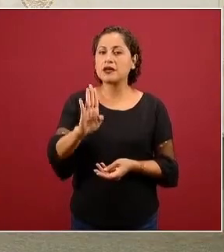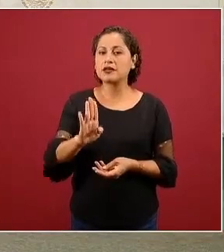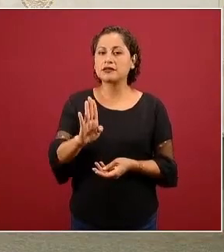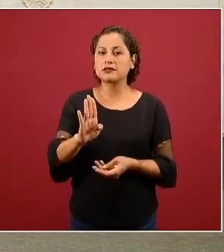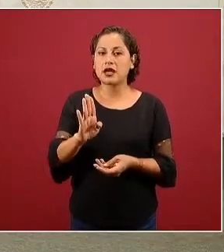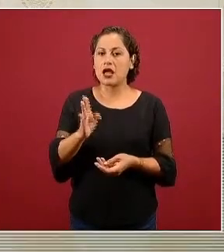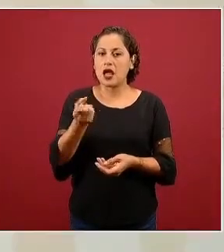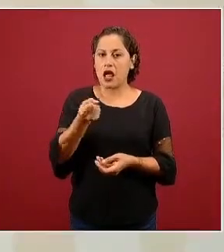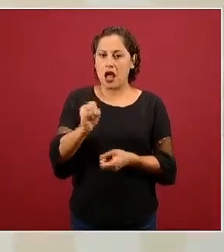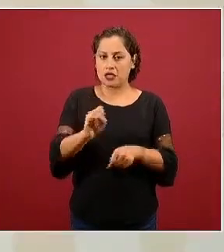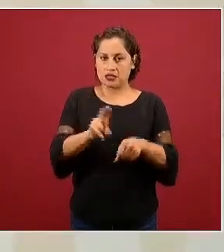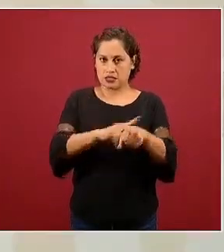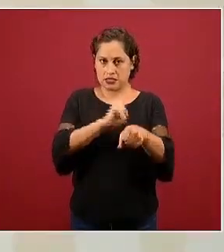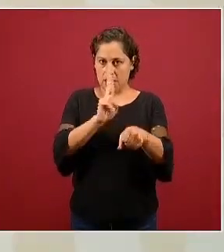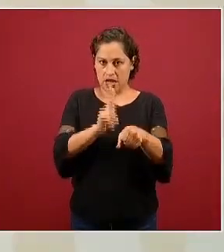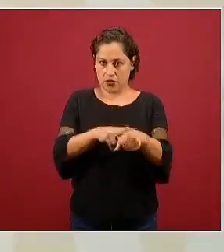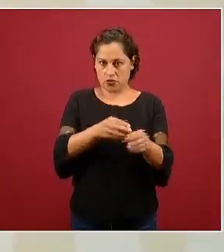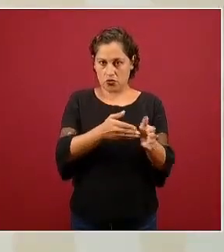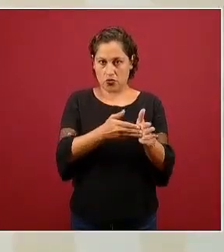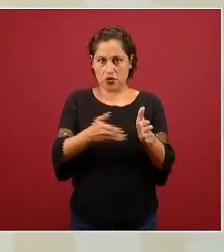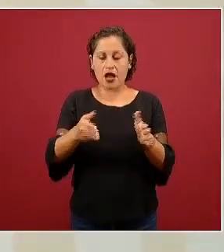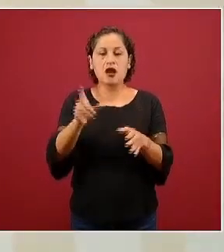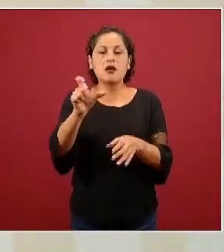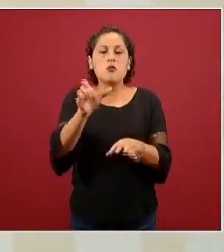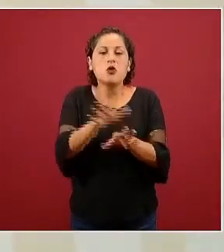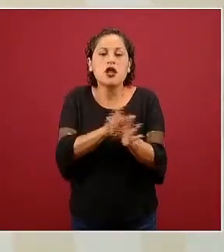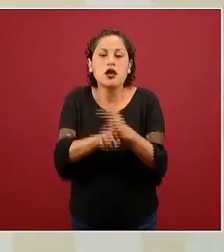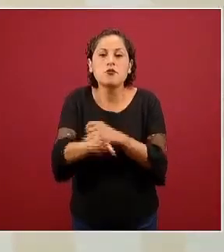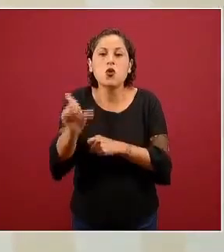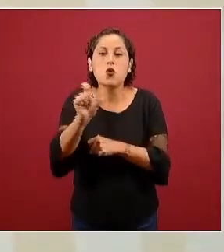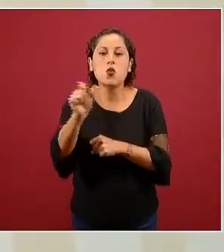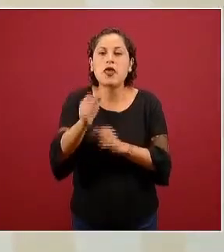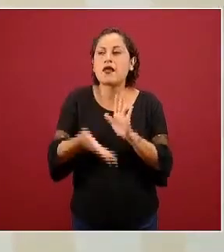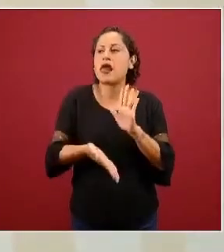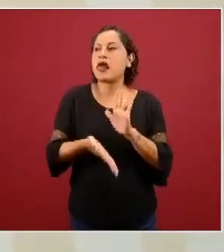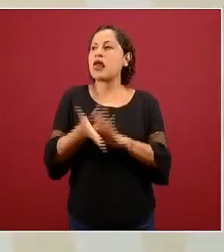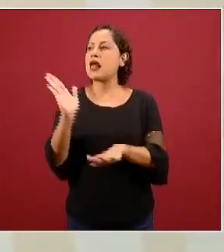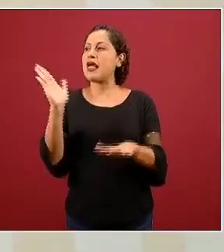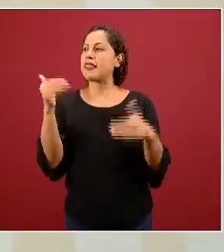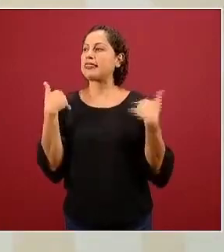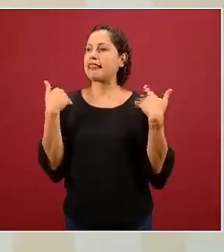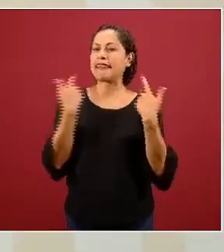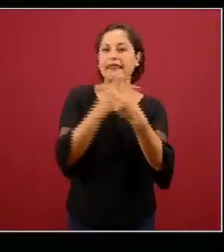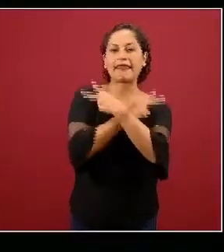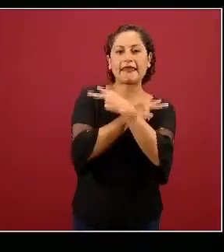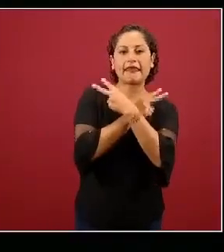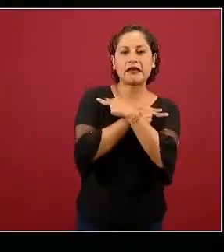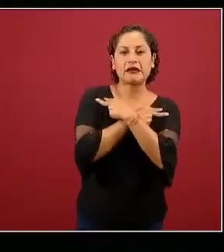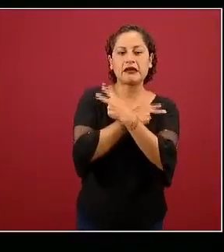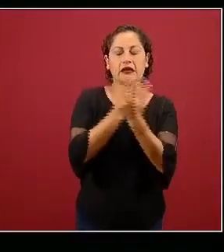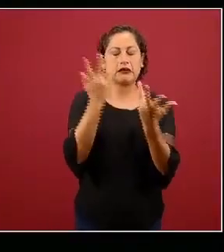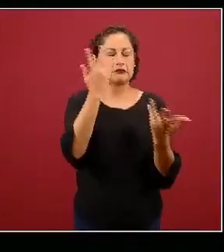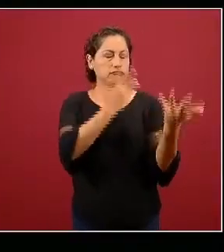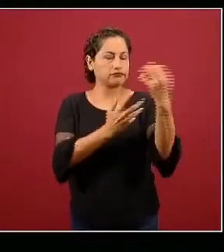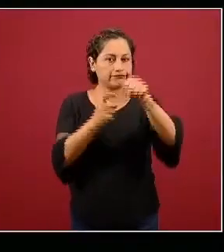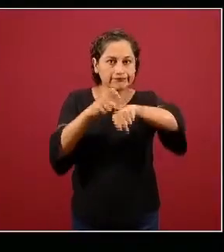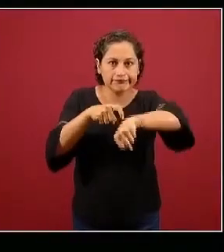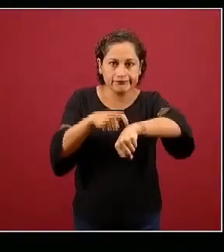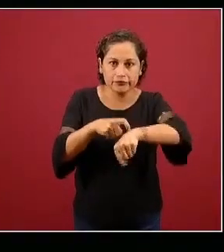que es natural cuando tenemos un periodo vacacional, es el mejor ejemplo que se me ocurre, y